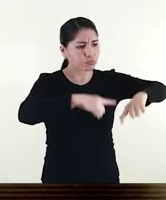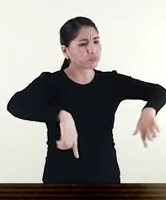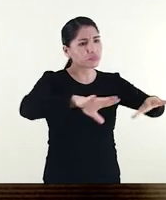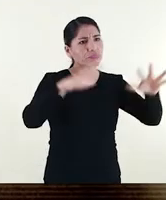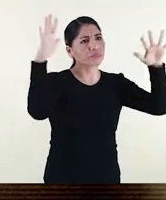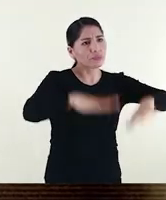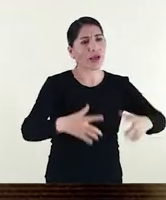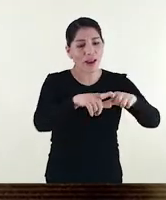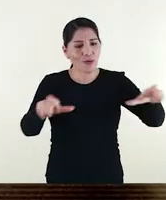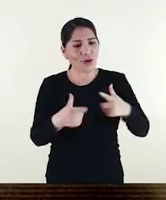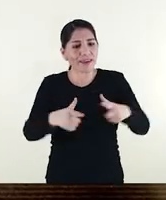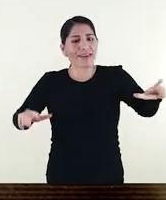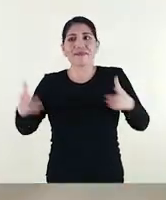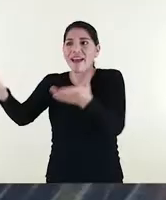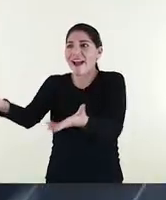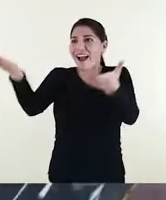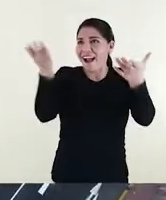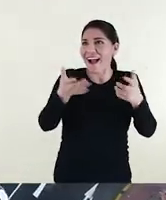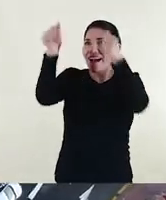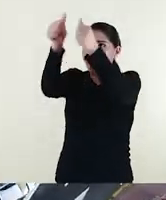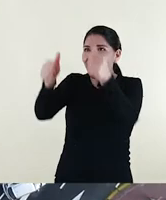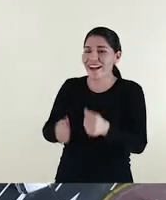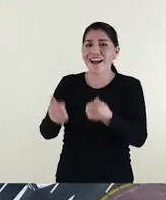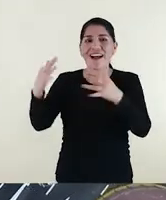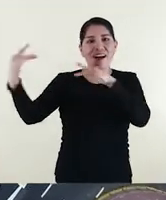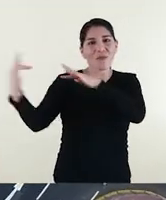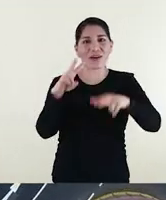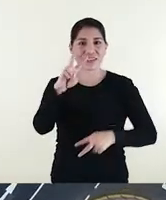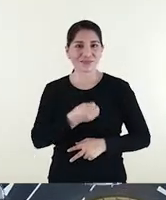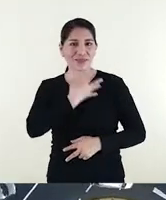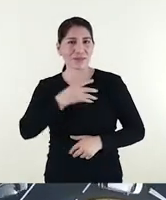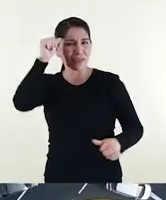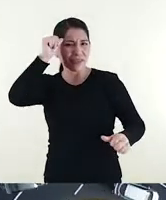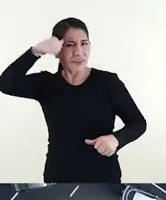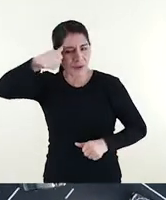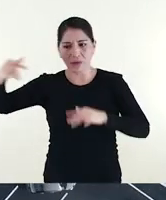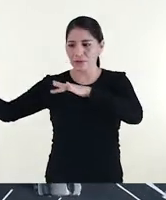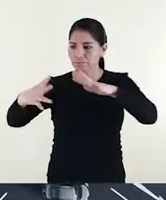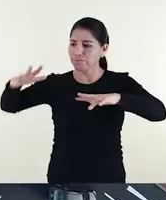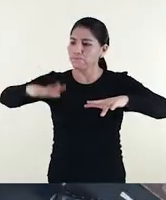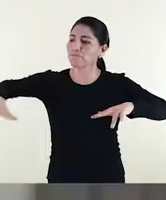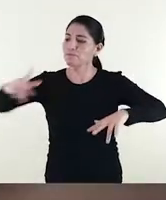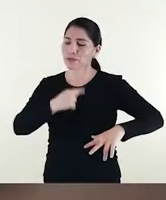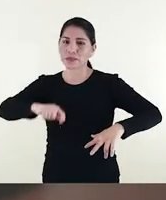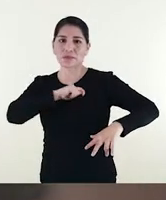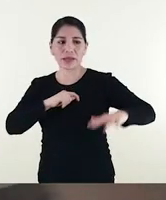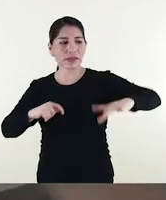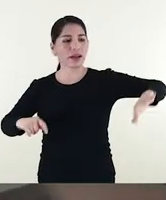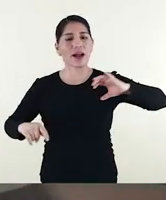monumento conmemorativo del combate de 2 de mayo, que recuerda el enfrentamiento entre la escuadra española y el Callao